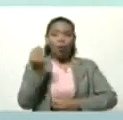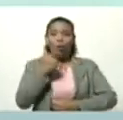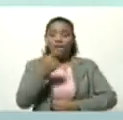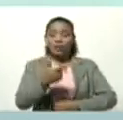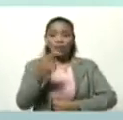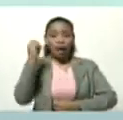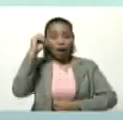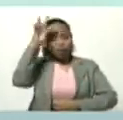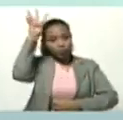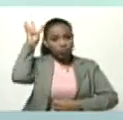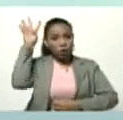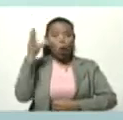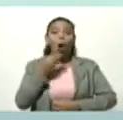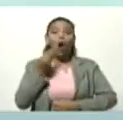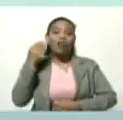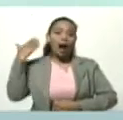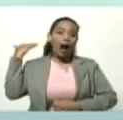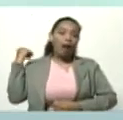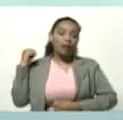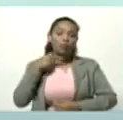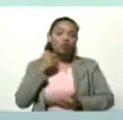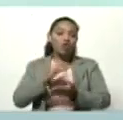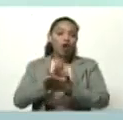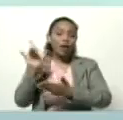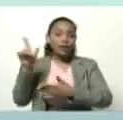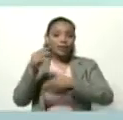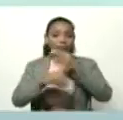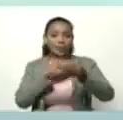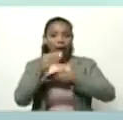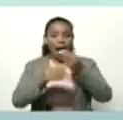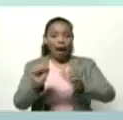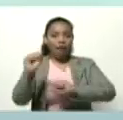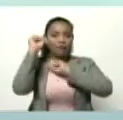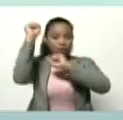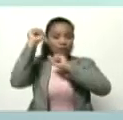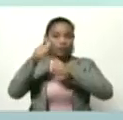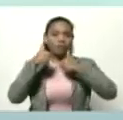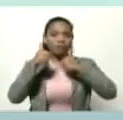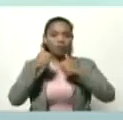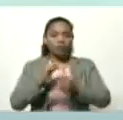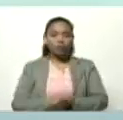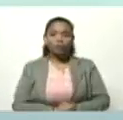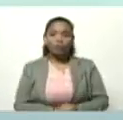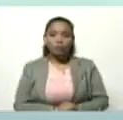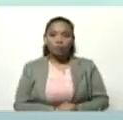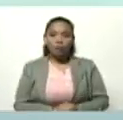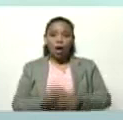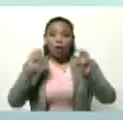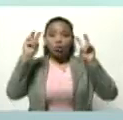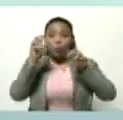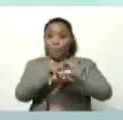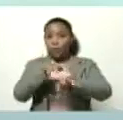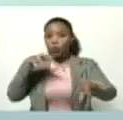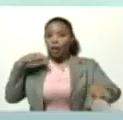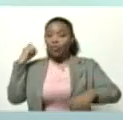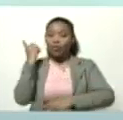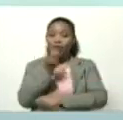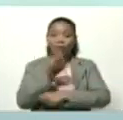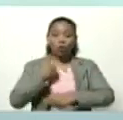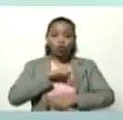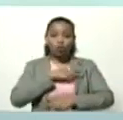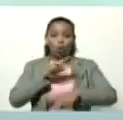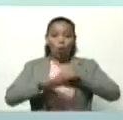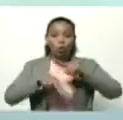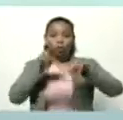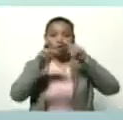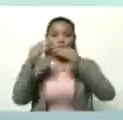se haga absolutamente irreversible. Es una nueva mayoría que debemos construir. Nos ha